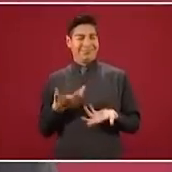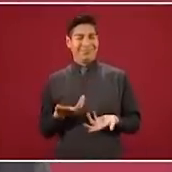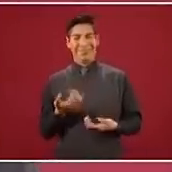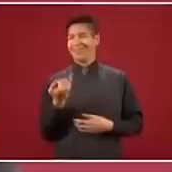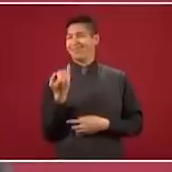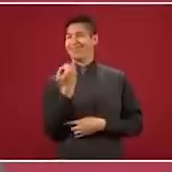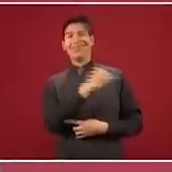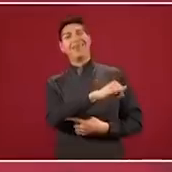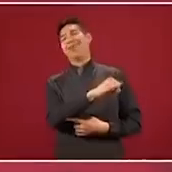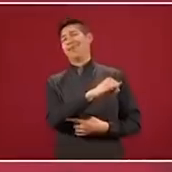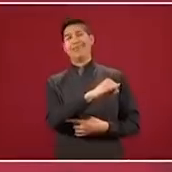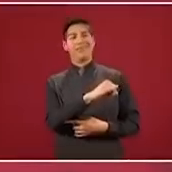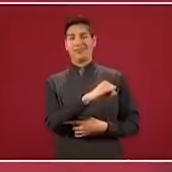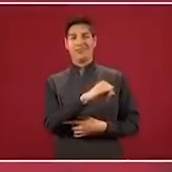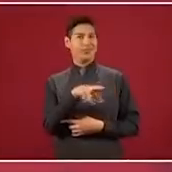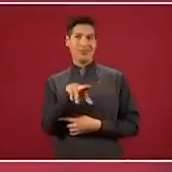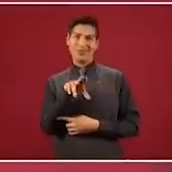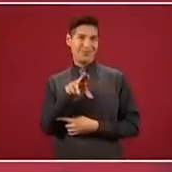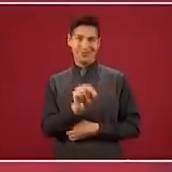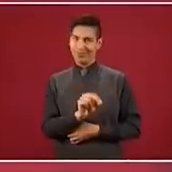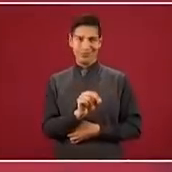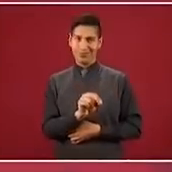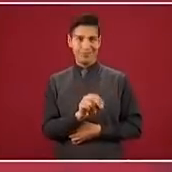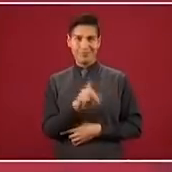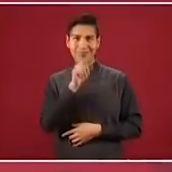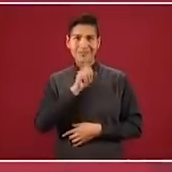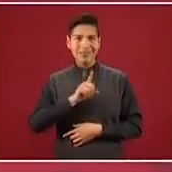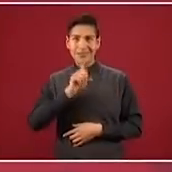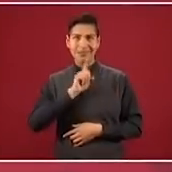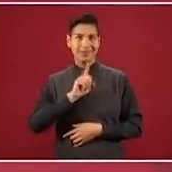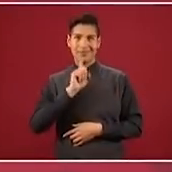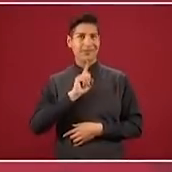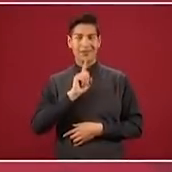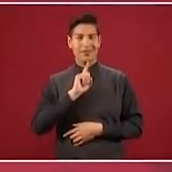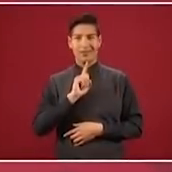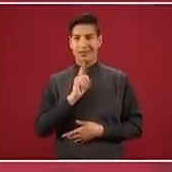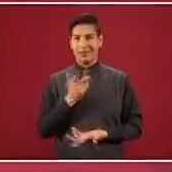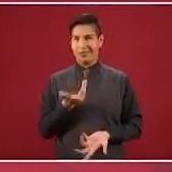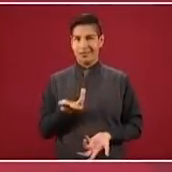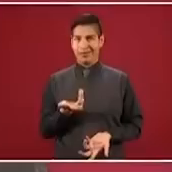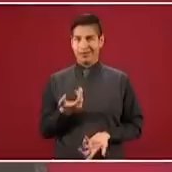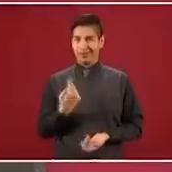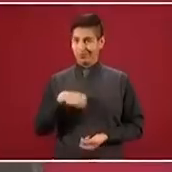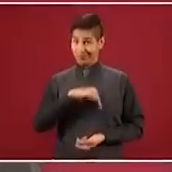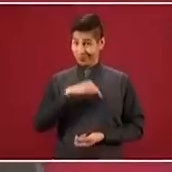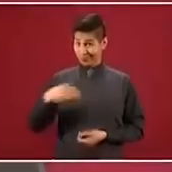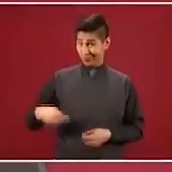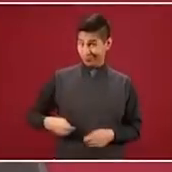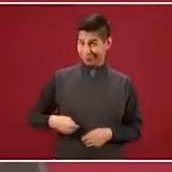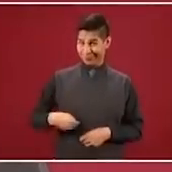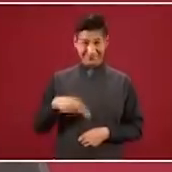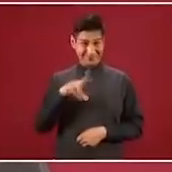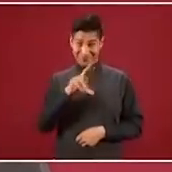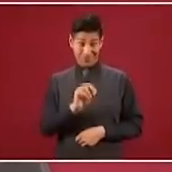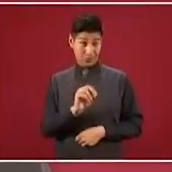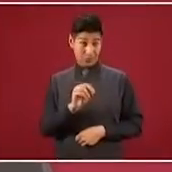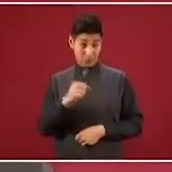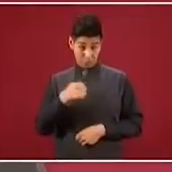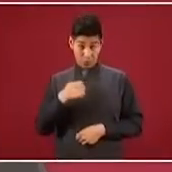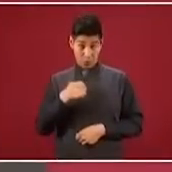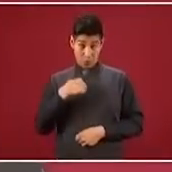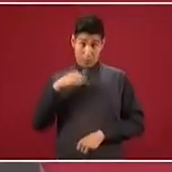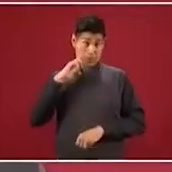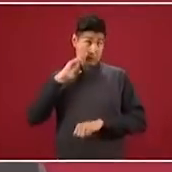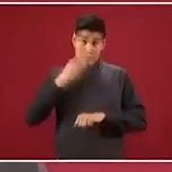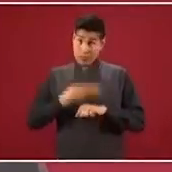era por el gobierno federal, por nosotros, incluso por el presidente,